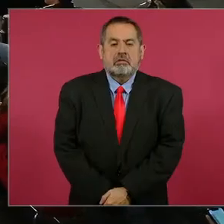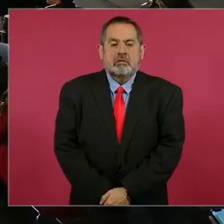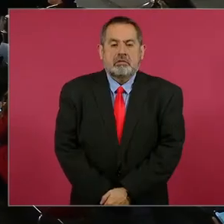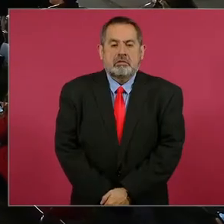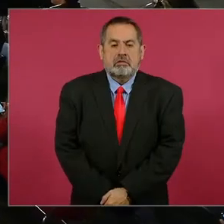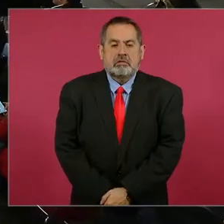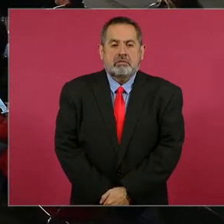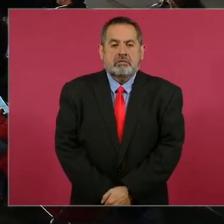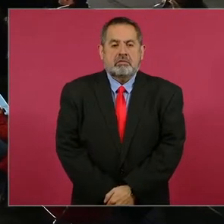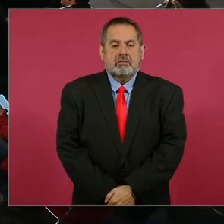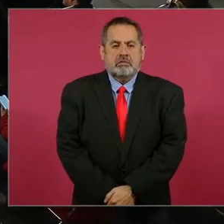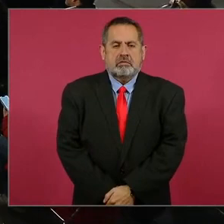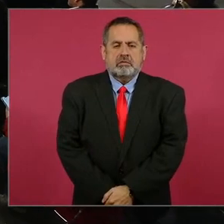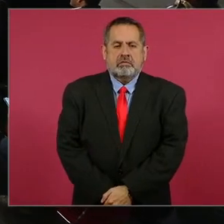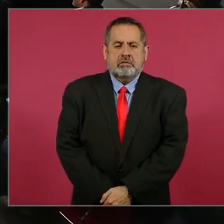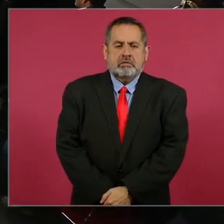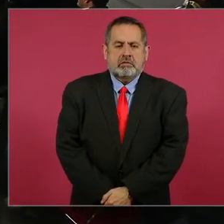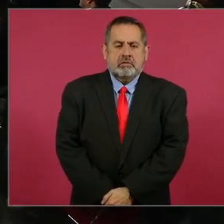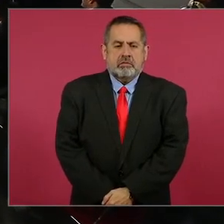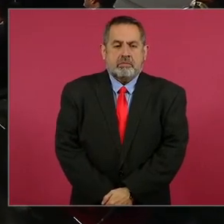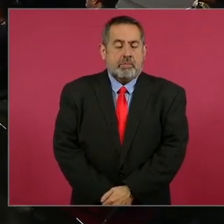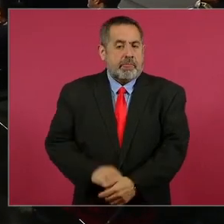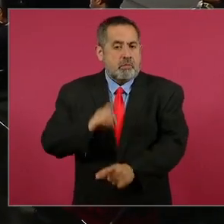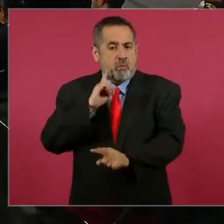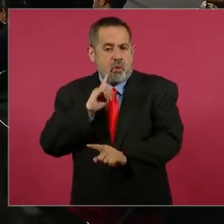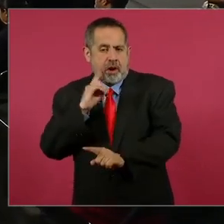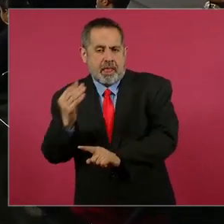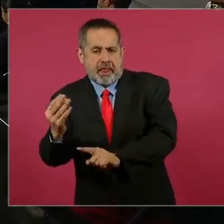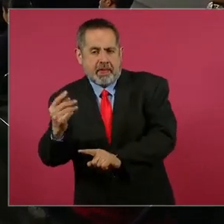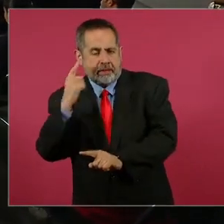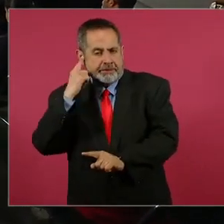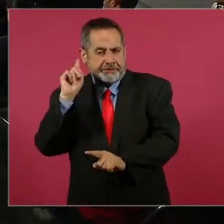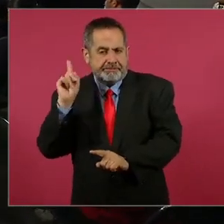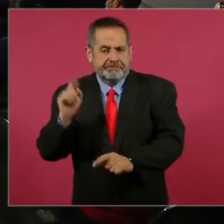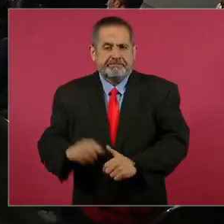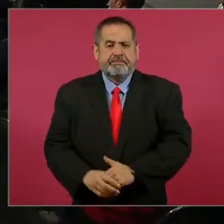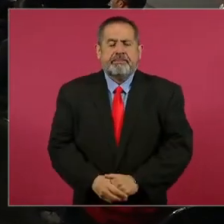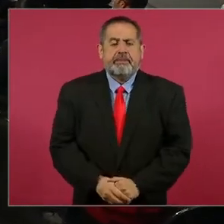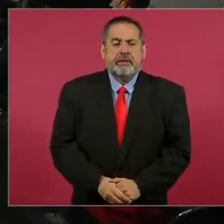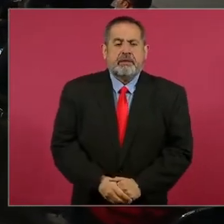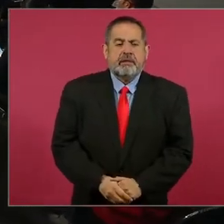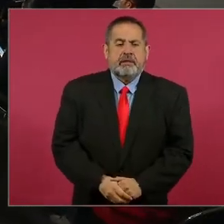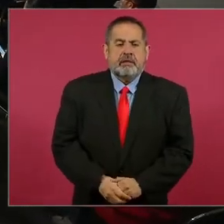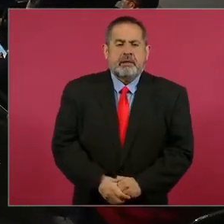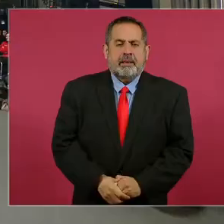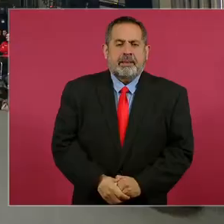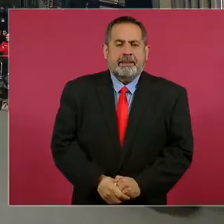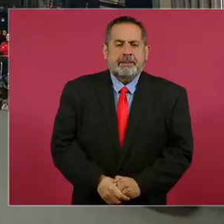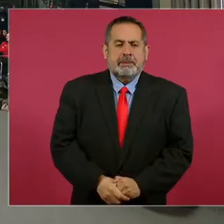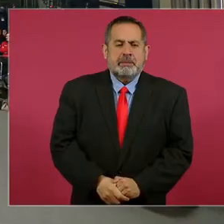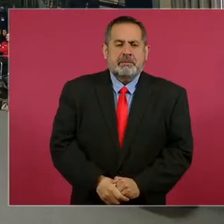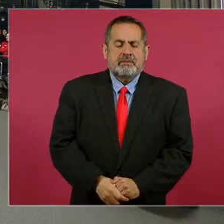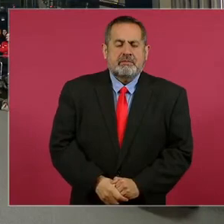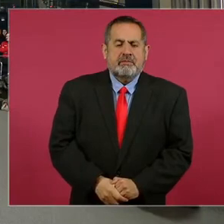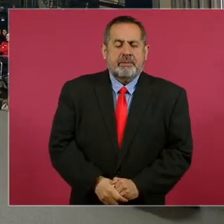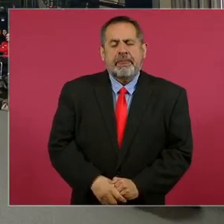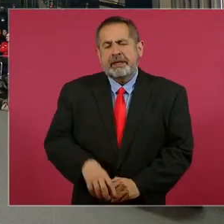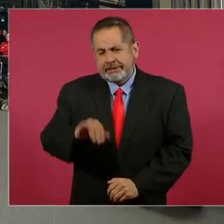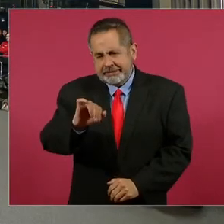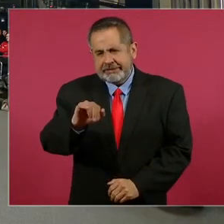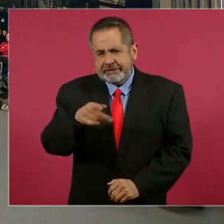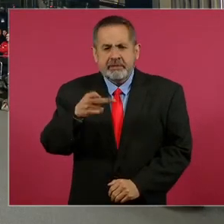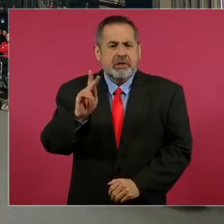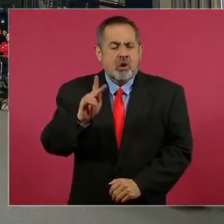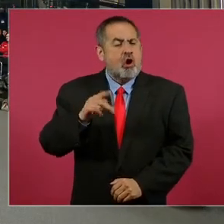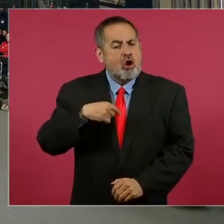superar eso? ¿Hay información que las fiscalías no les entregan a las comisiones? Sí, pero como vamos a